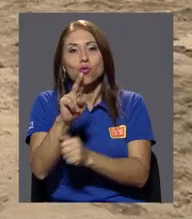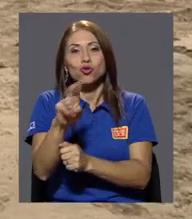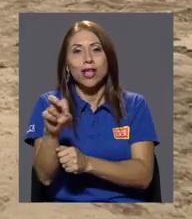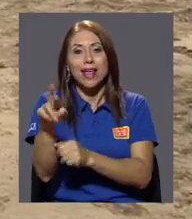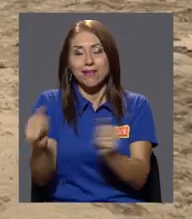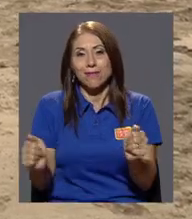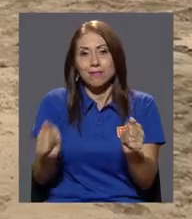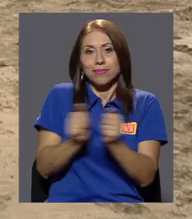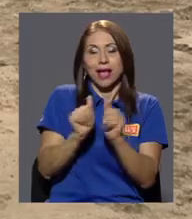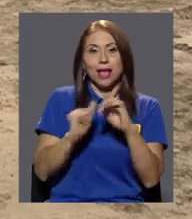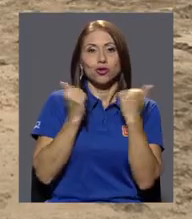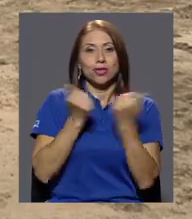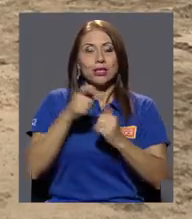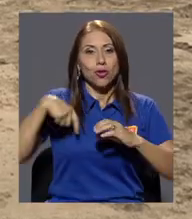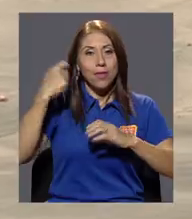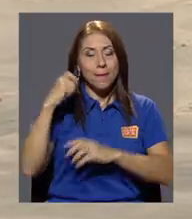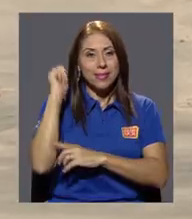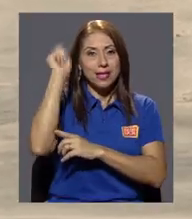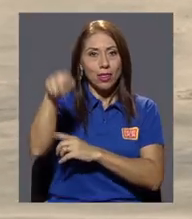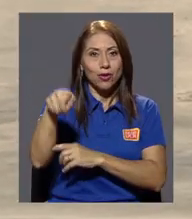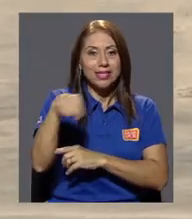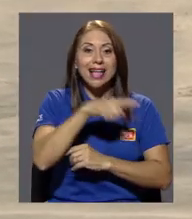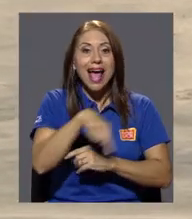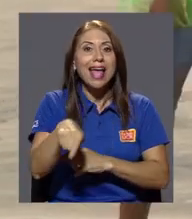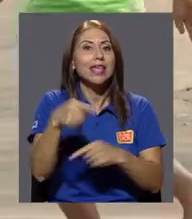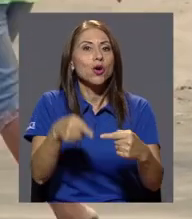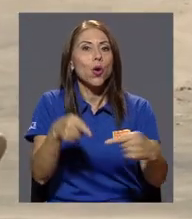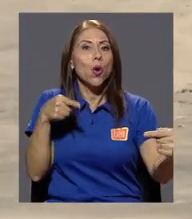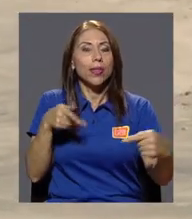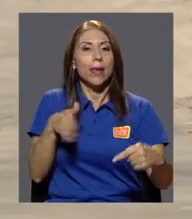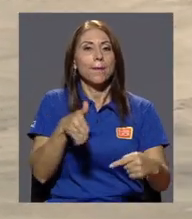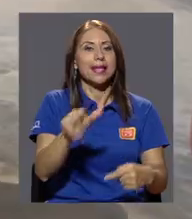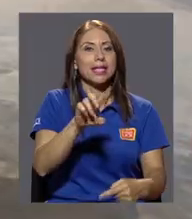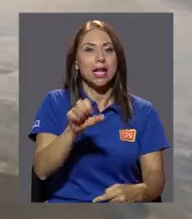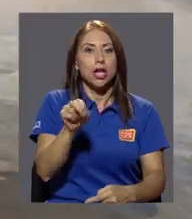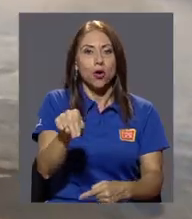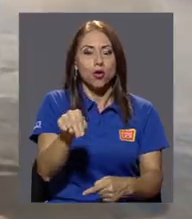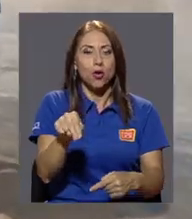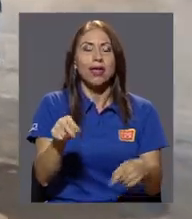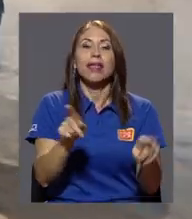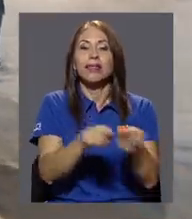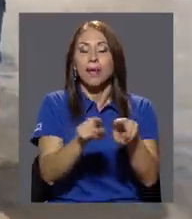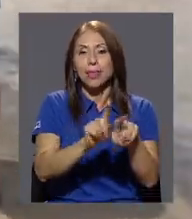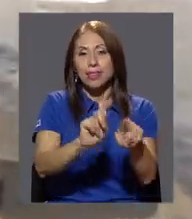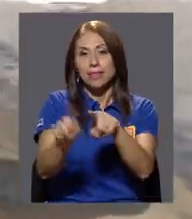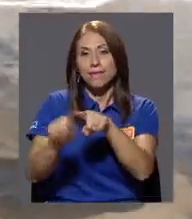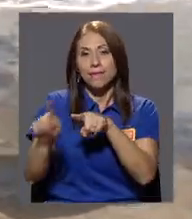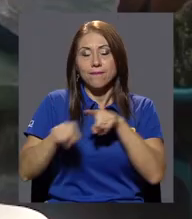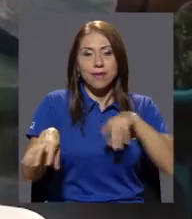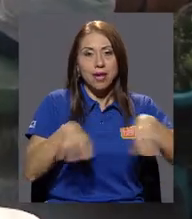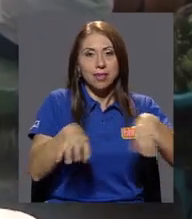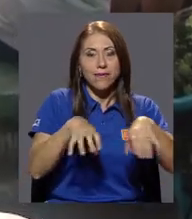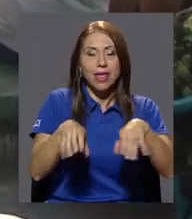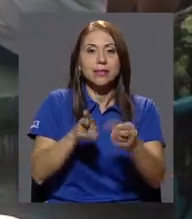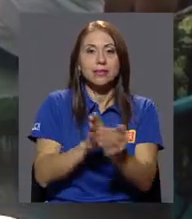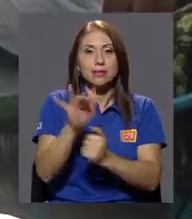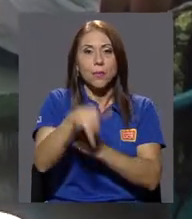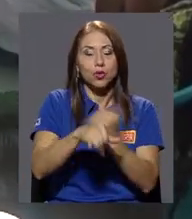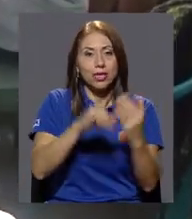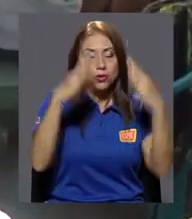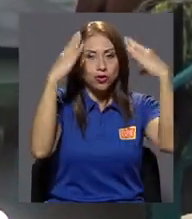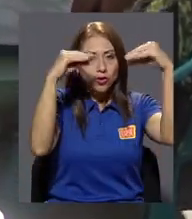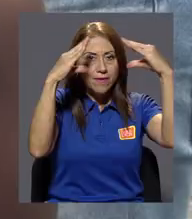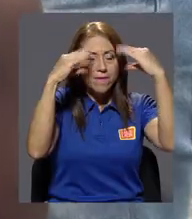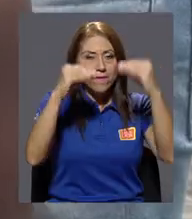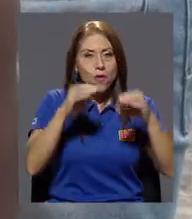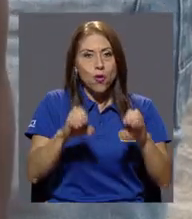y la Asociación de Pescadores en esta campaña contra el pez león, así como en diferentes actividades y proyectos de